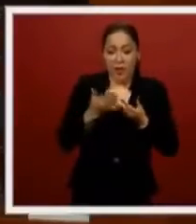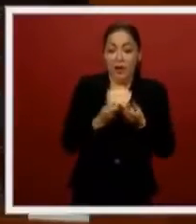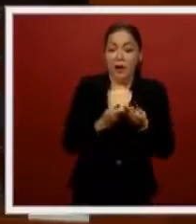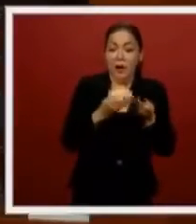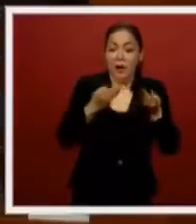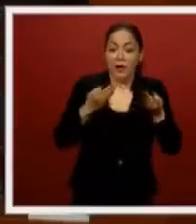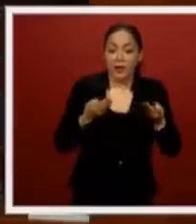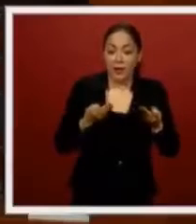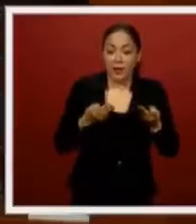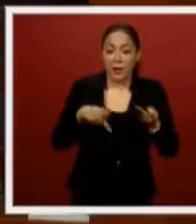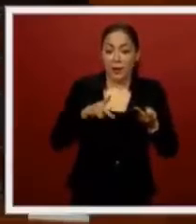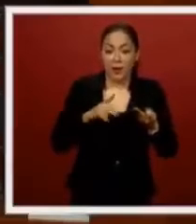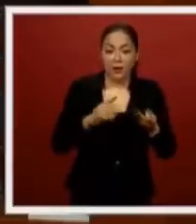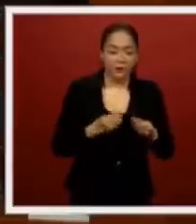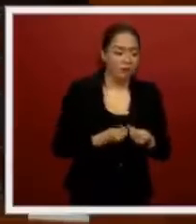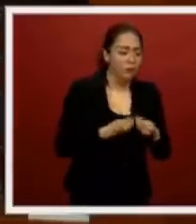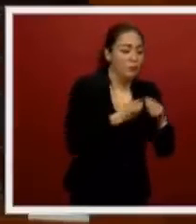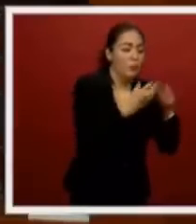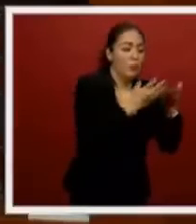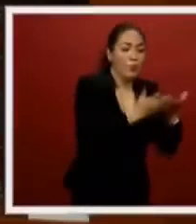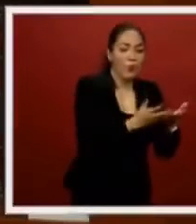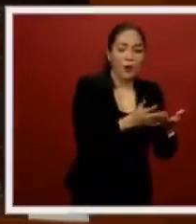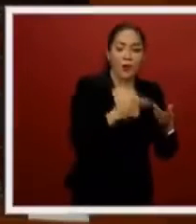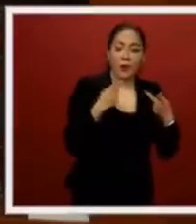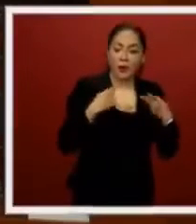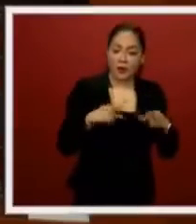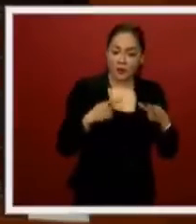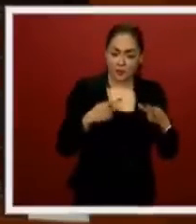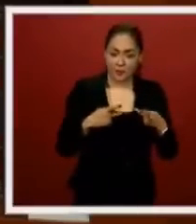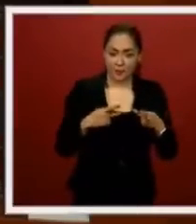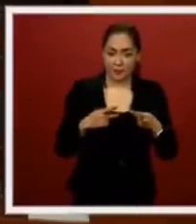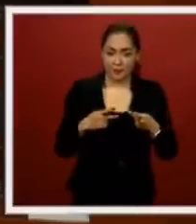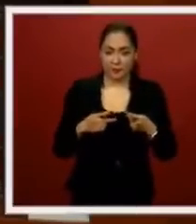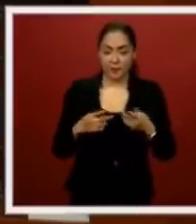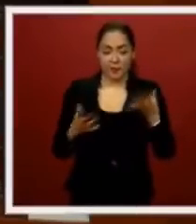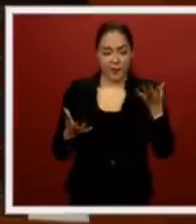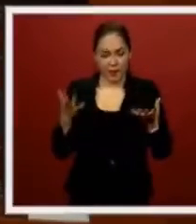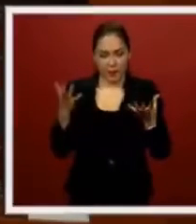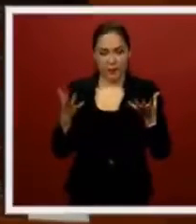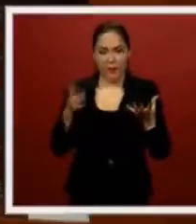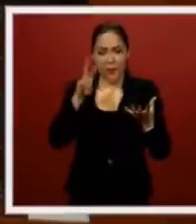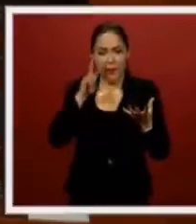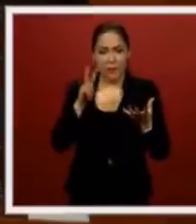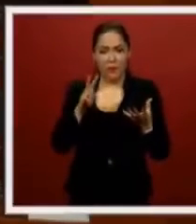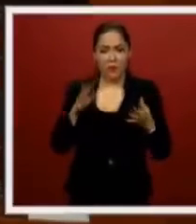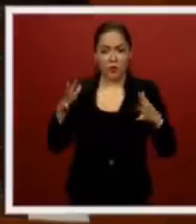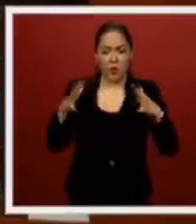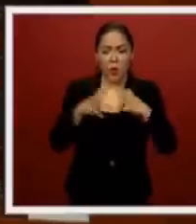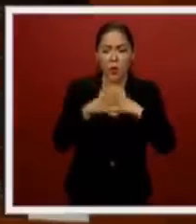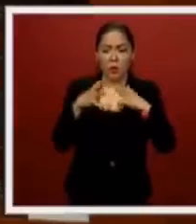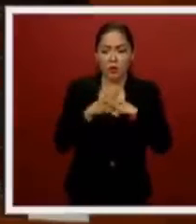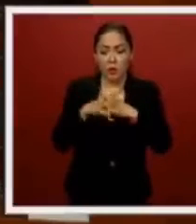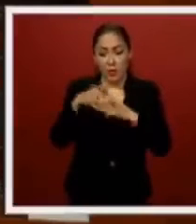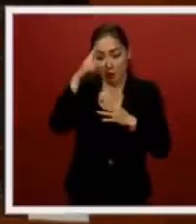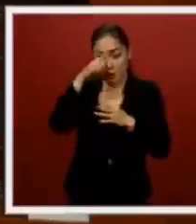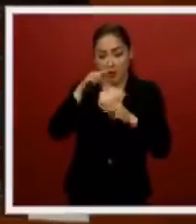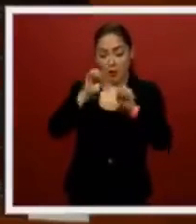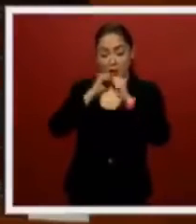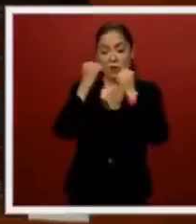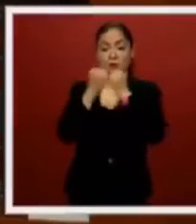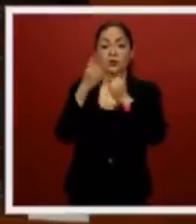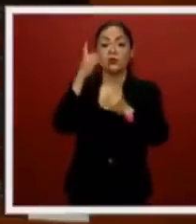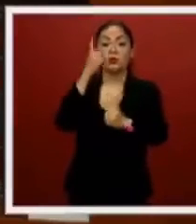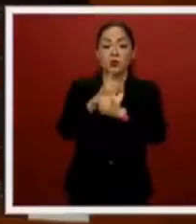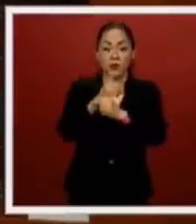hay un énfasis muy fuerte en estos dos términos, luchar por una sociedad democrática y luchar por